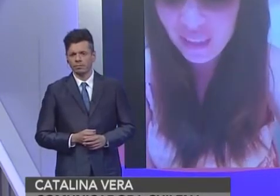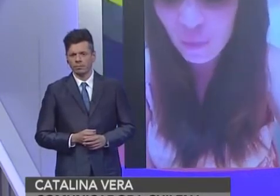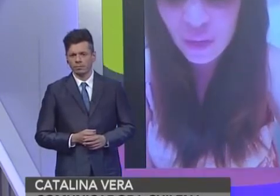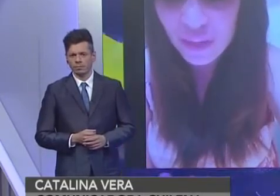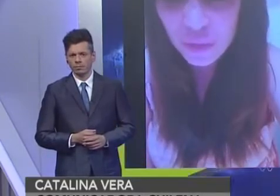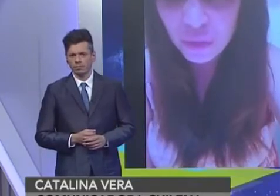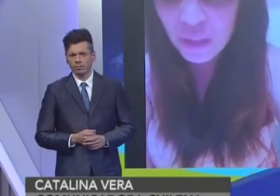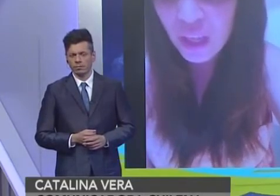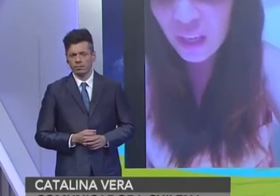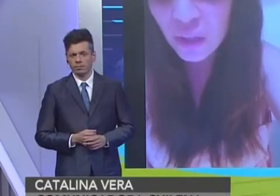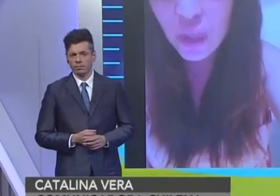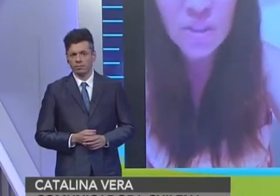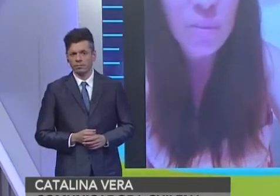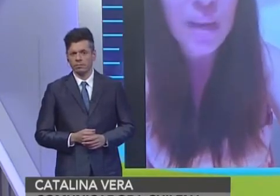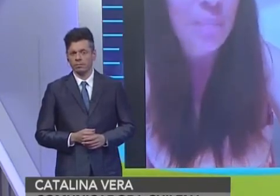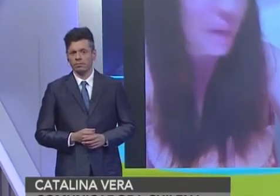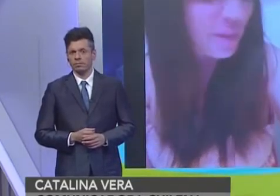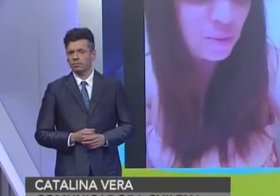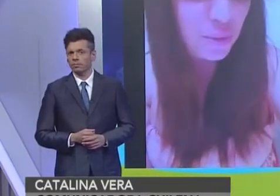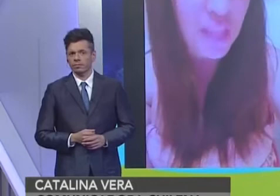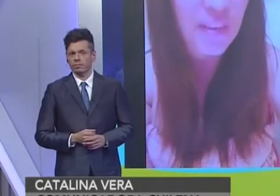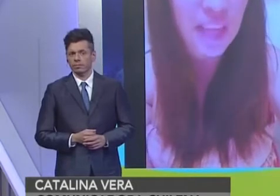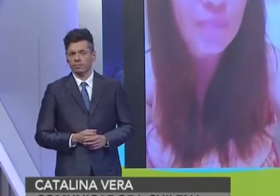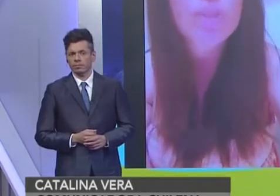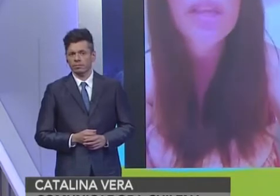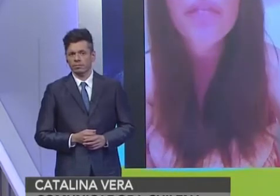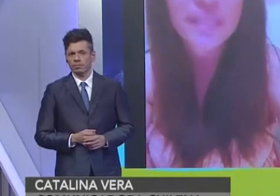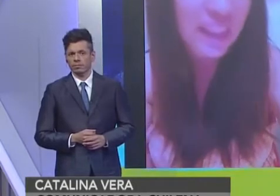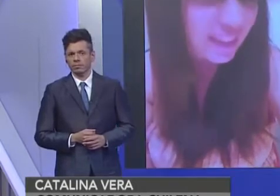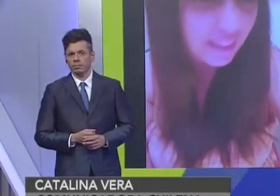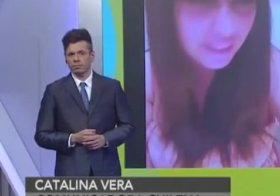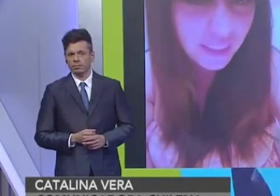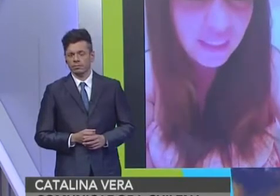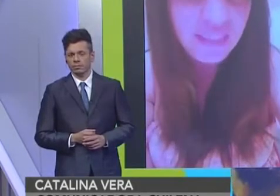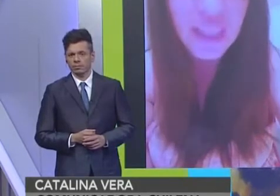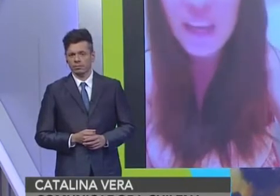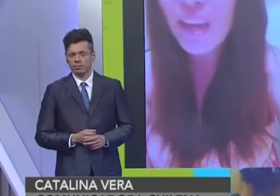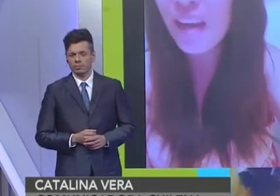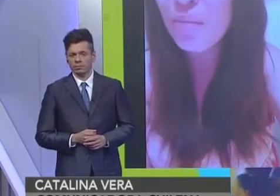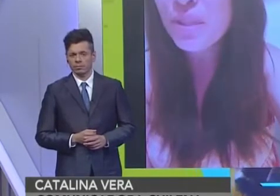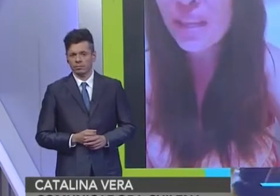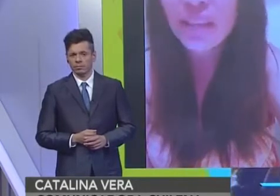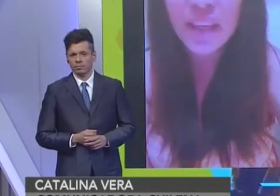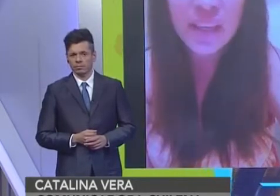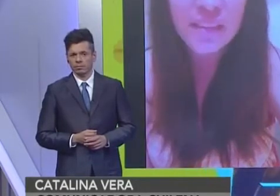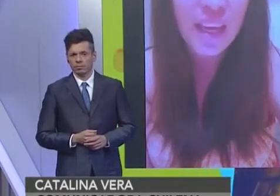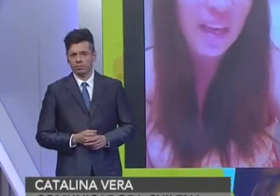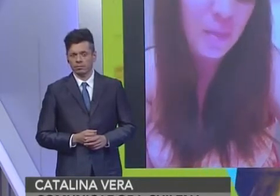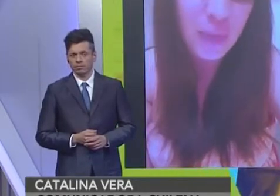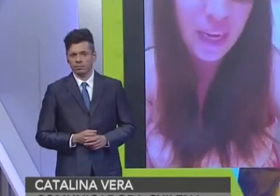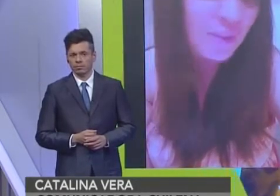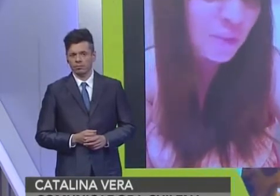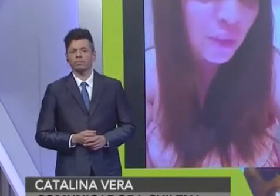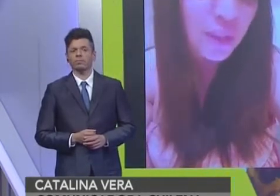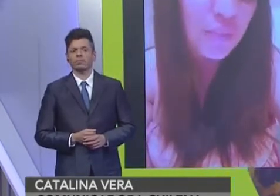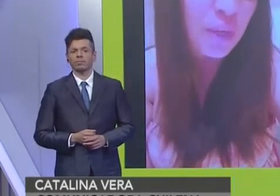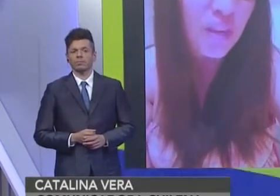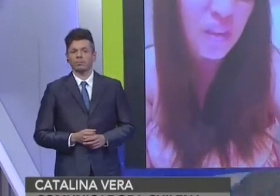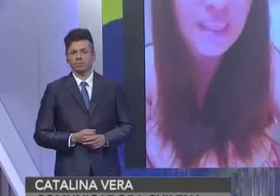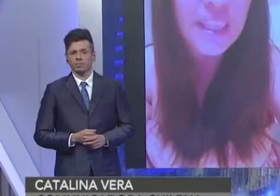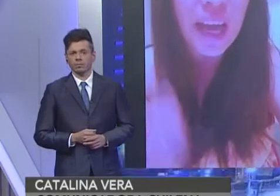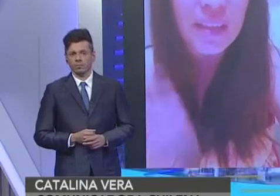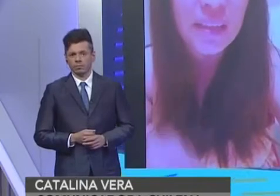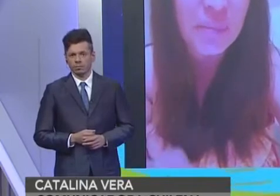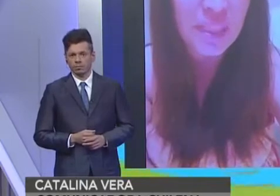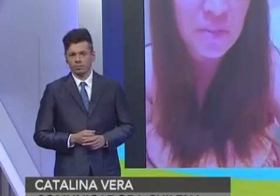de la población no le toma el peso, y de verdad hay muchas fiestas clandestinas, hay mucha gente que ya está pagando, porque